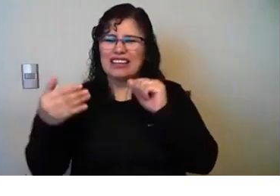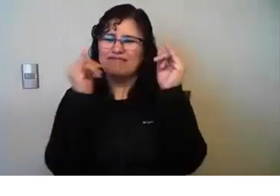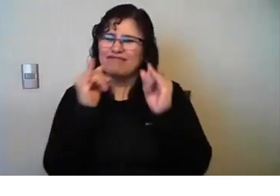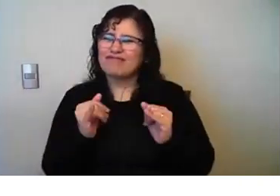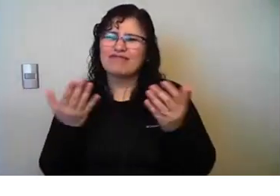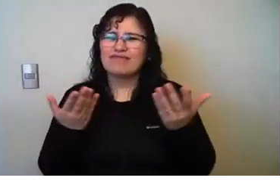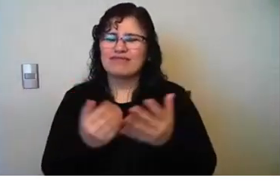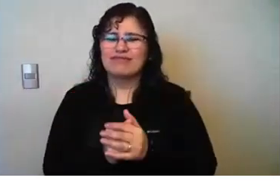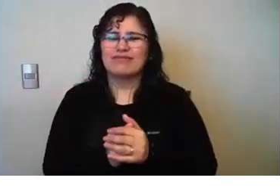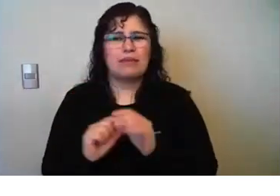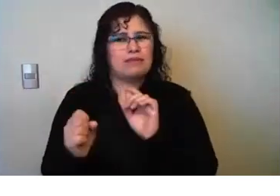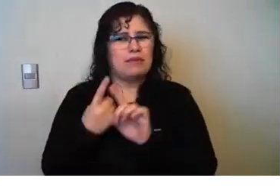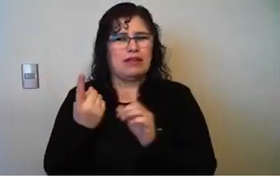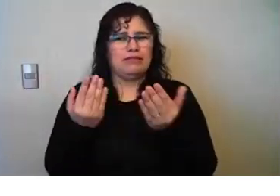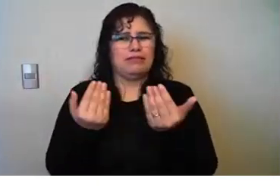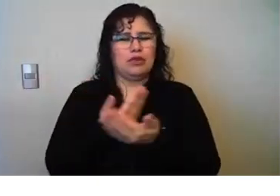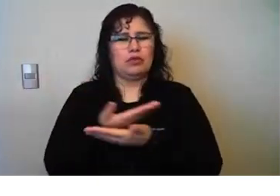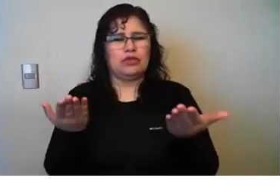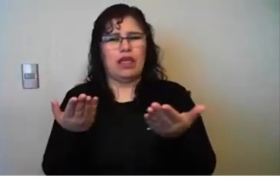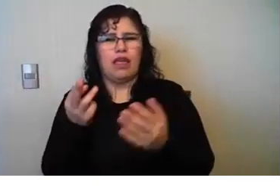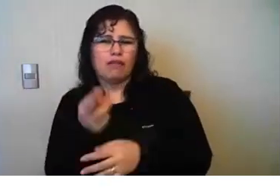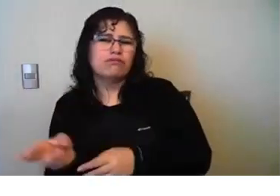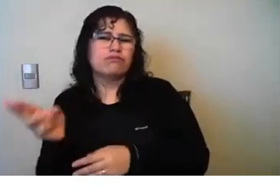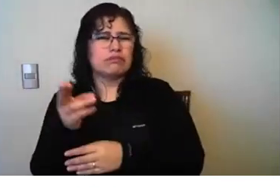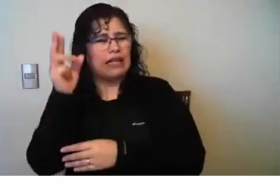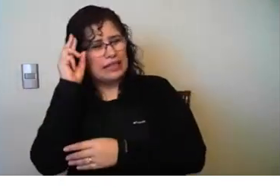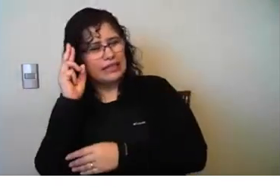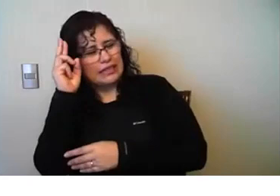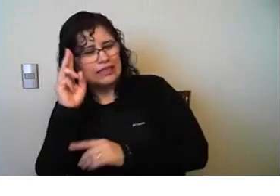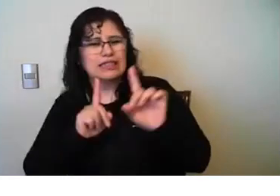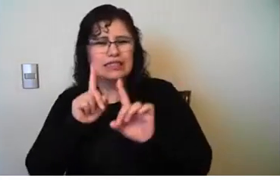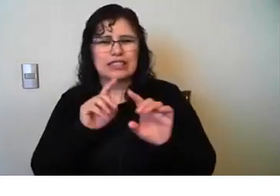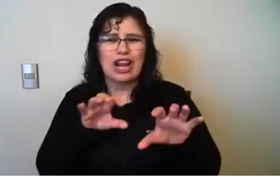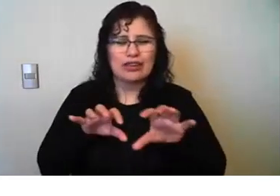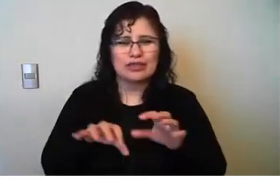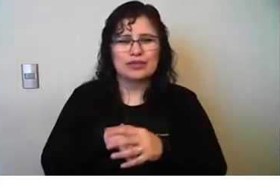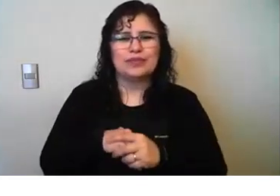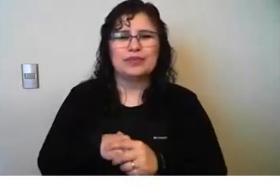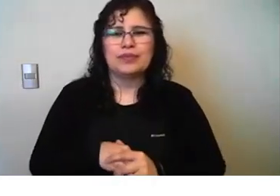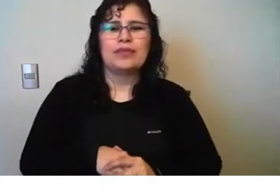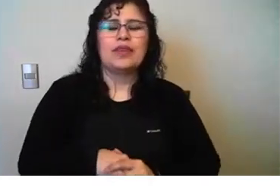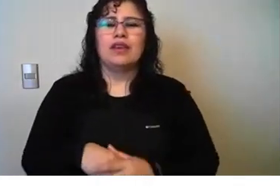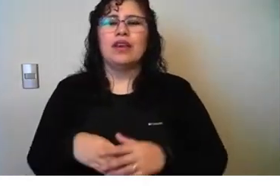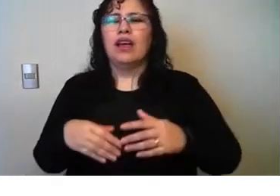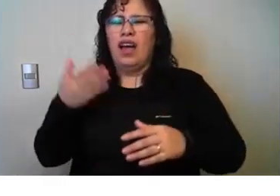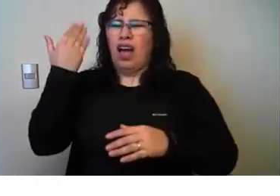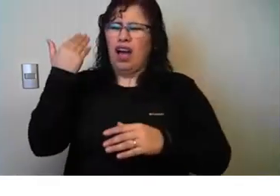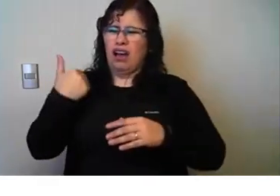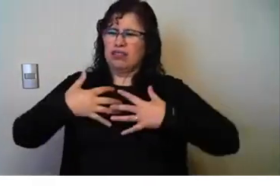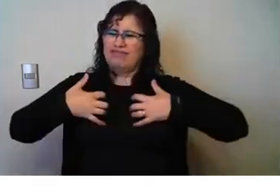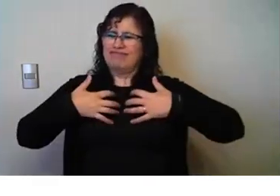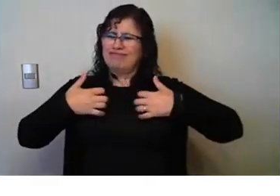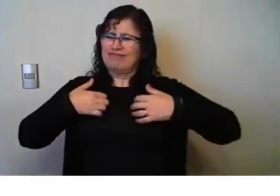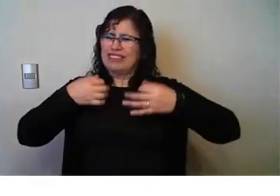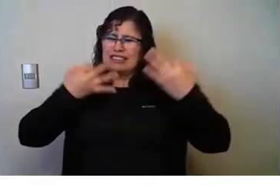se hace necesario ustedes que hagan un repaso de lo que tienen que haber visto en la anatomía